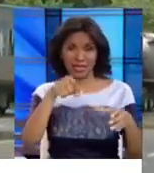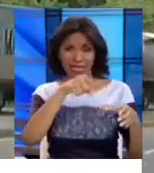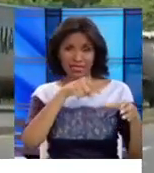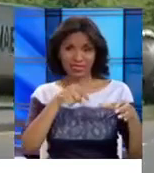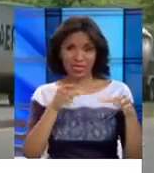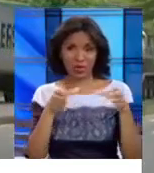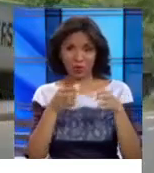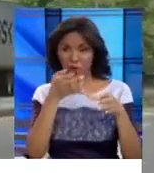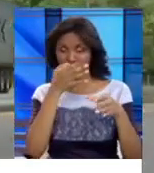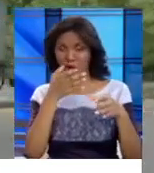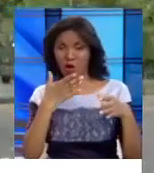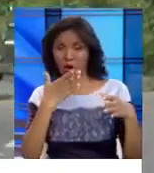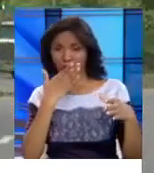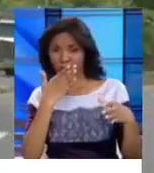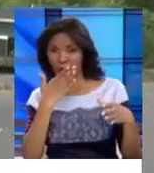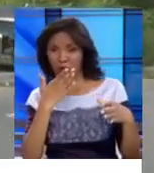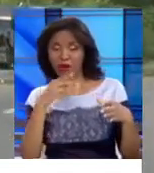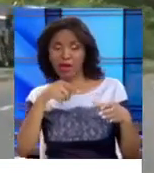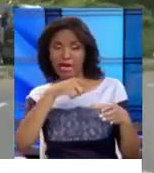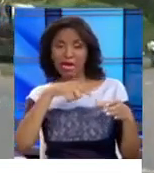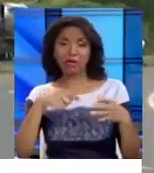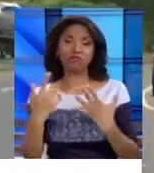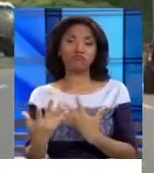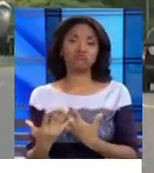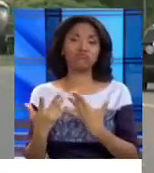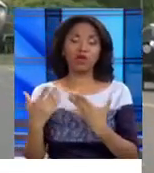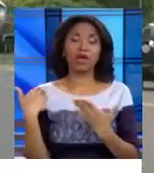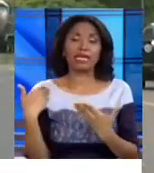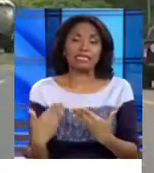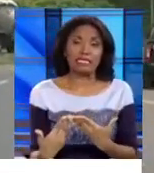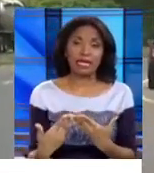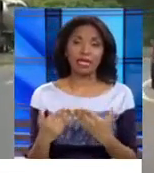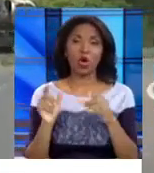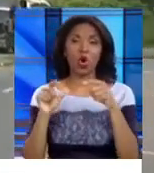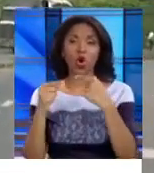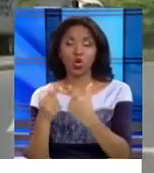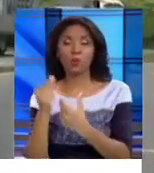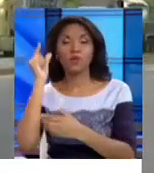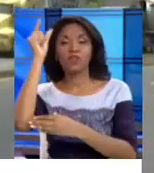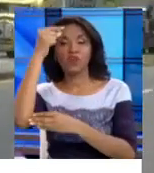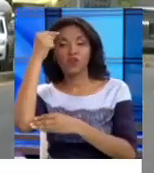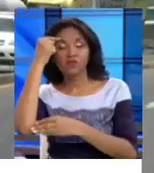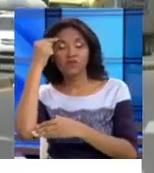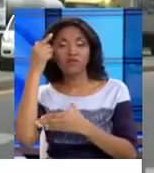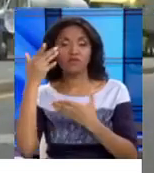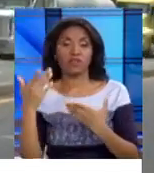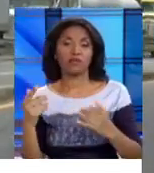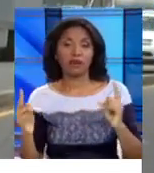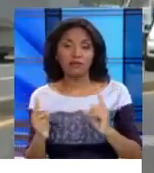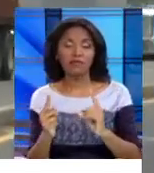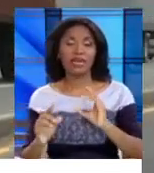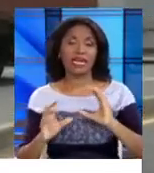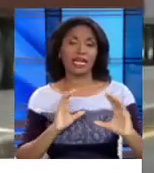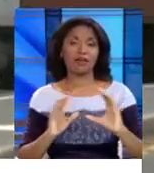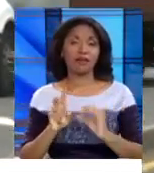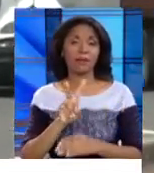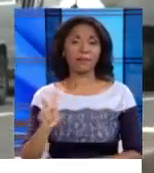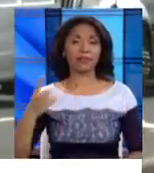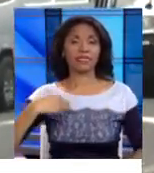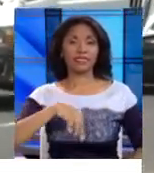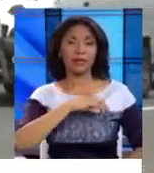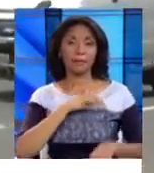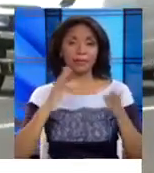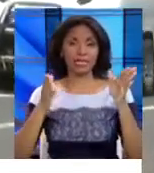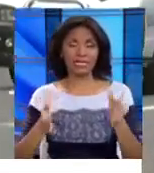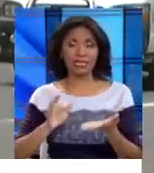mantienen la vía interamericana cerrada han dicho estar a la espera de que esta comisión de alto nivel, que está encabezada por la viceministra del Ministerio de